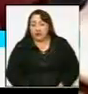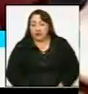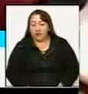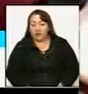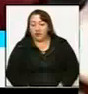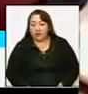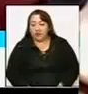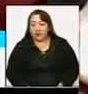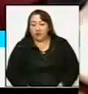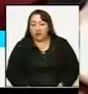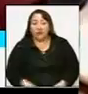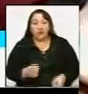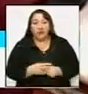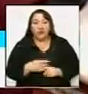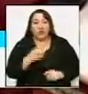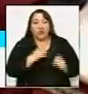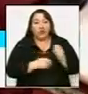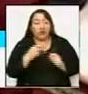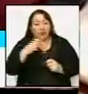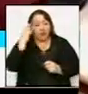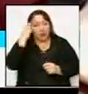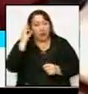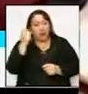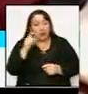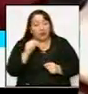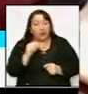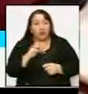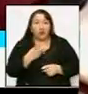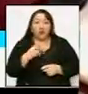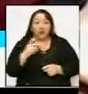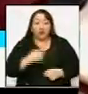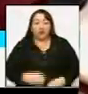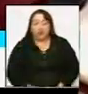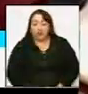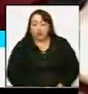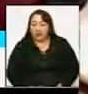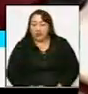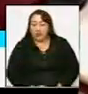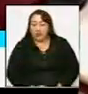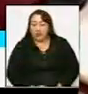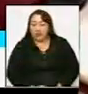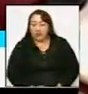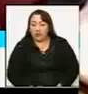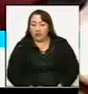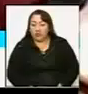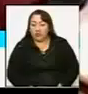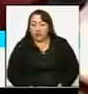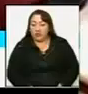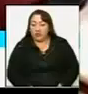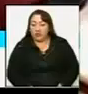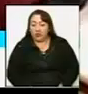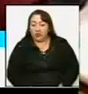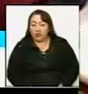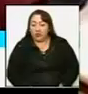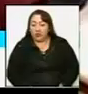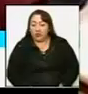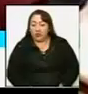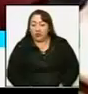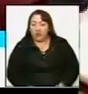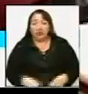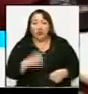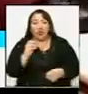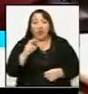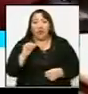o ante el registro de organizaciones políticas. Yo creo que sería un exceso declarar que yo la puedo presentar en la OMP o la puedo presentar